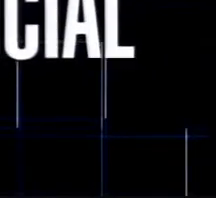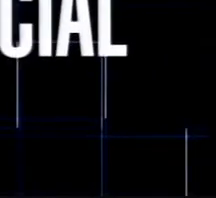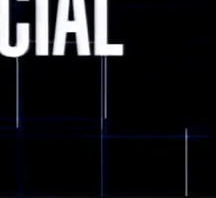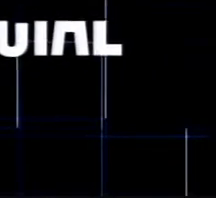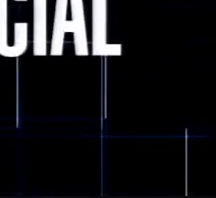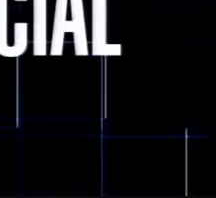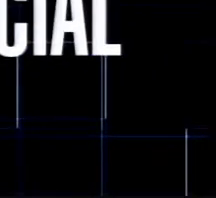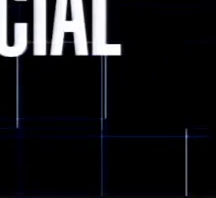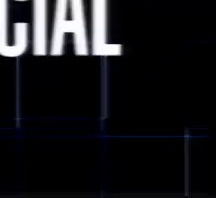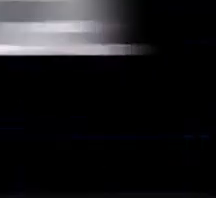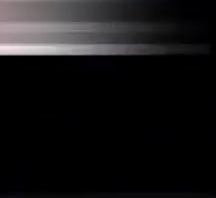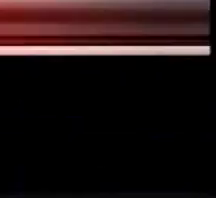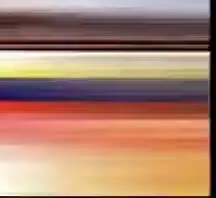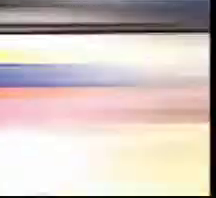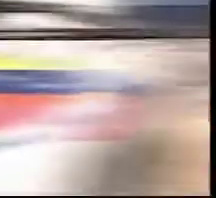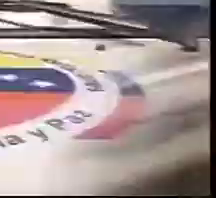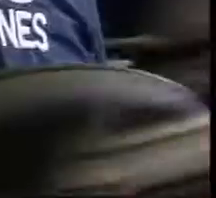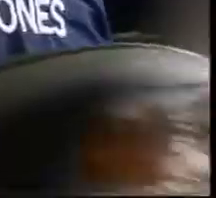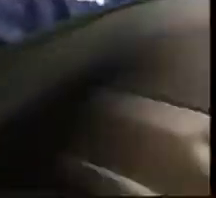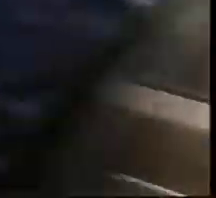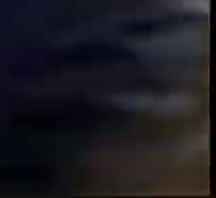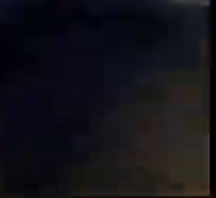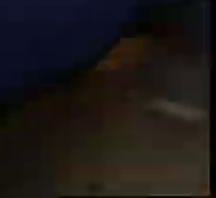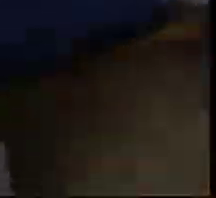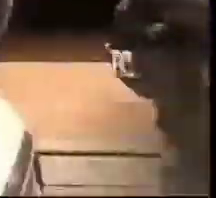El caso policial.